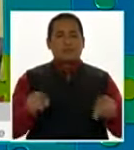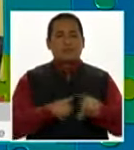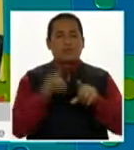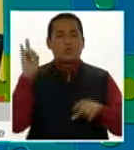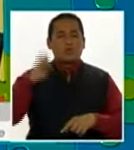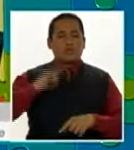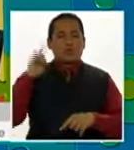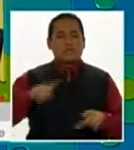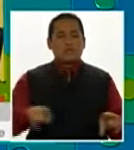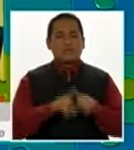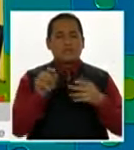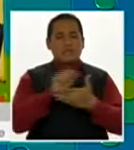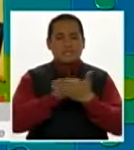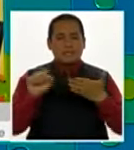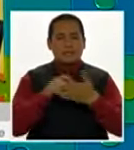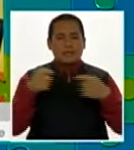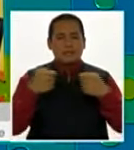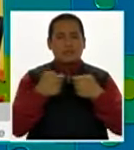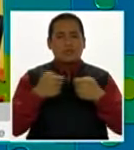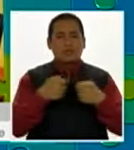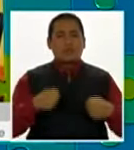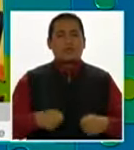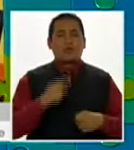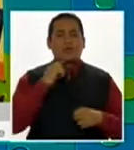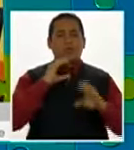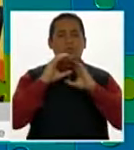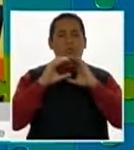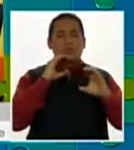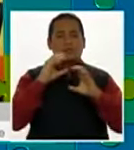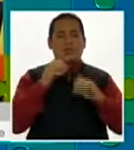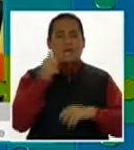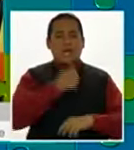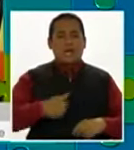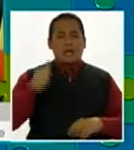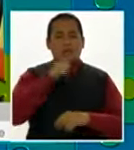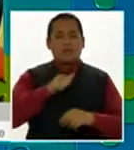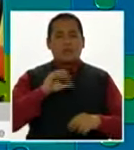institucionales. Con suma urgencia, escribir al correo electrónico de